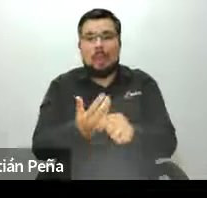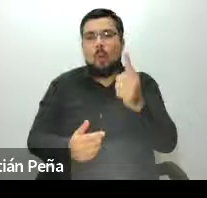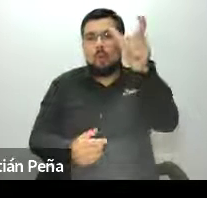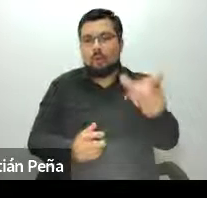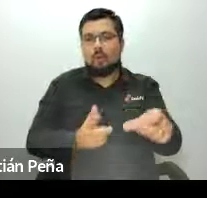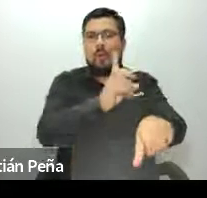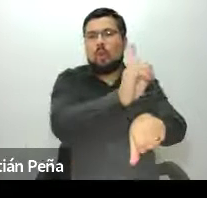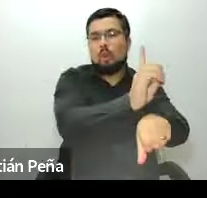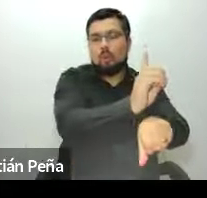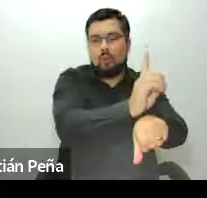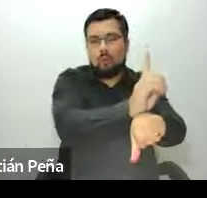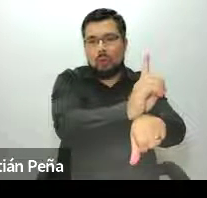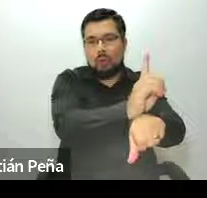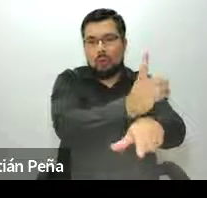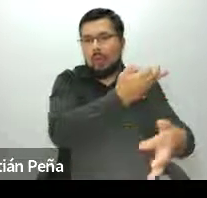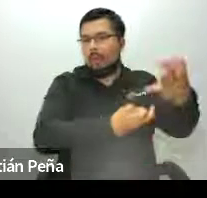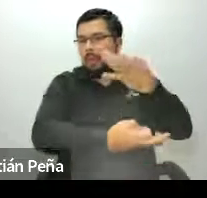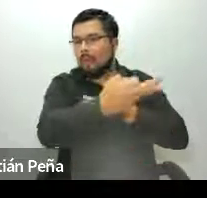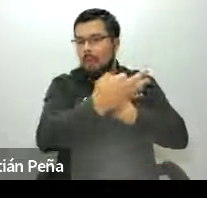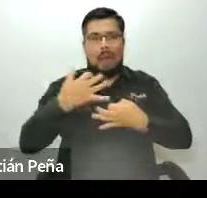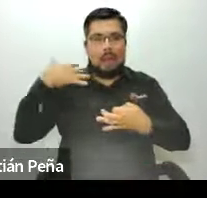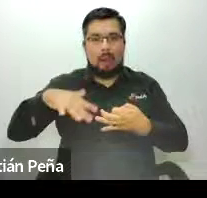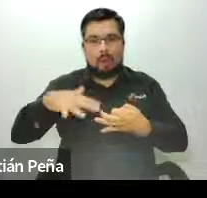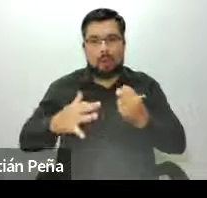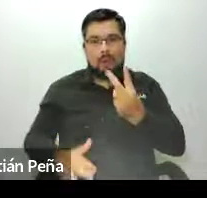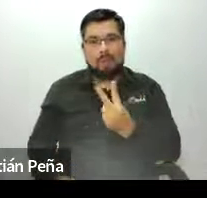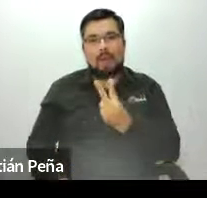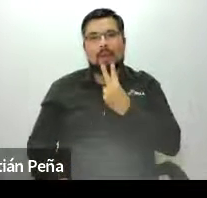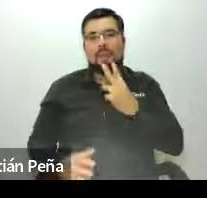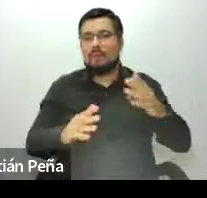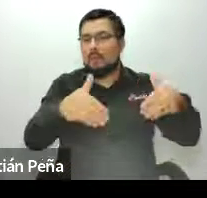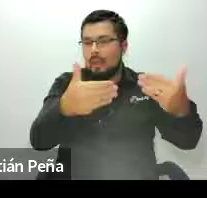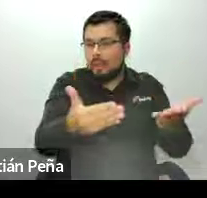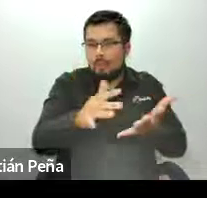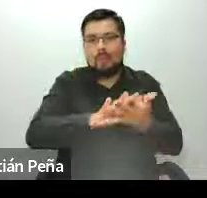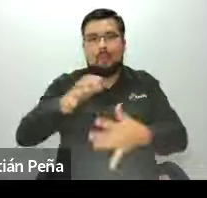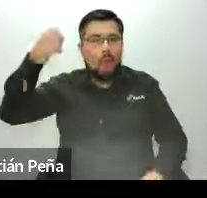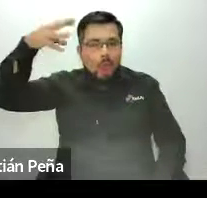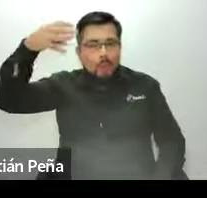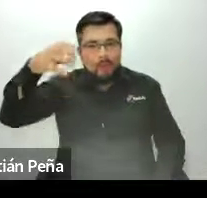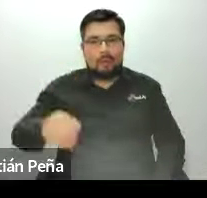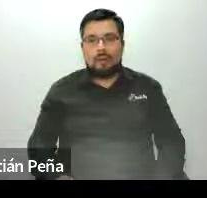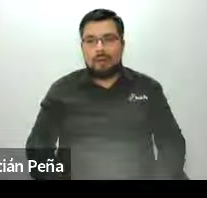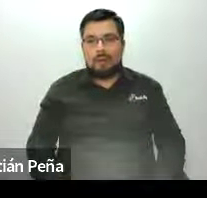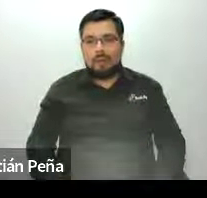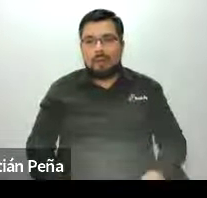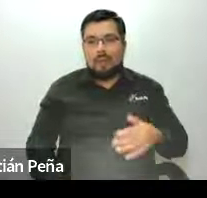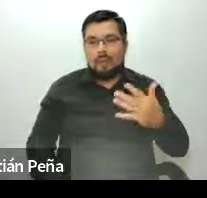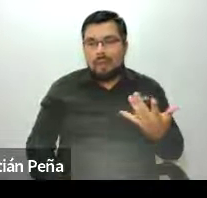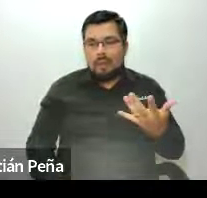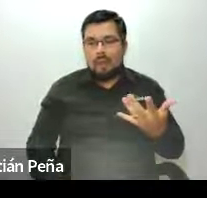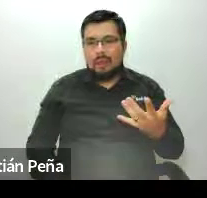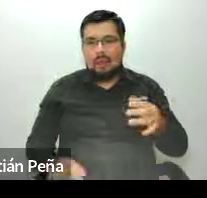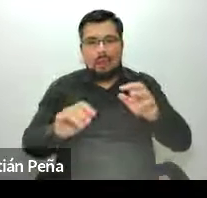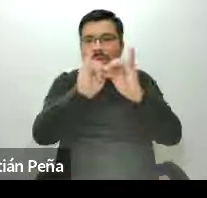ver la relevancia que tiene para la vida, por ejemplo, ¿no es cierto?, aprender sobre la figura 2D o la figura 3D, ¿no es cierto?,